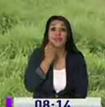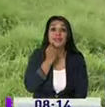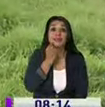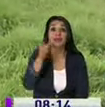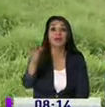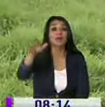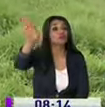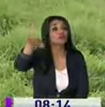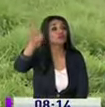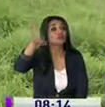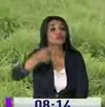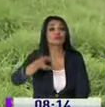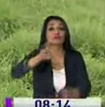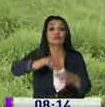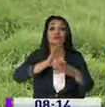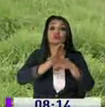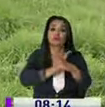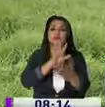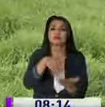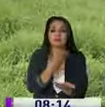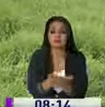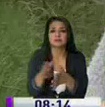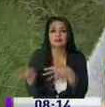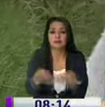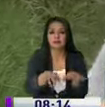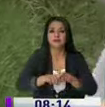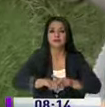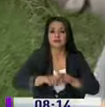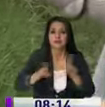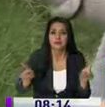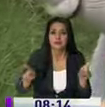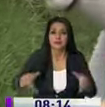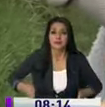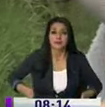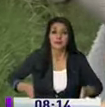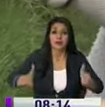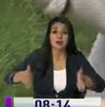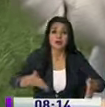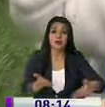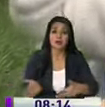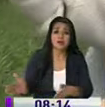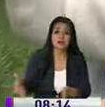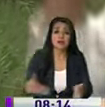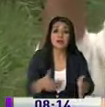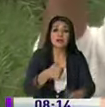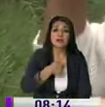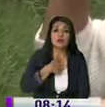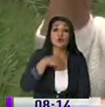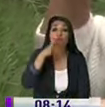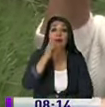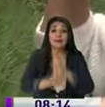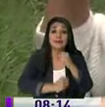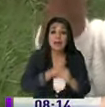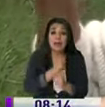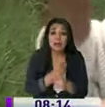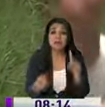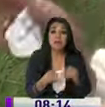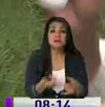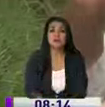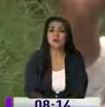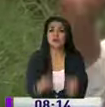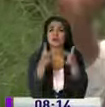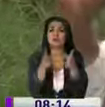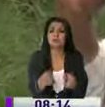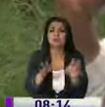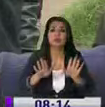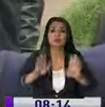toman su transporte para dirigirse a diferentes destinos. En la calle D tengo más de 40 años de tener como están hasta el día de hoy. Nadie